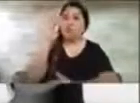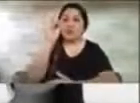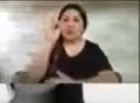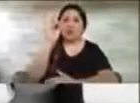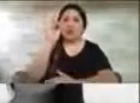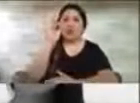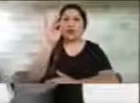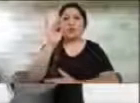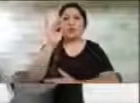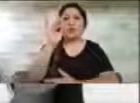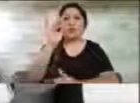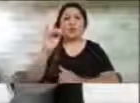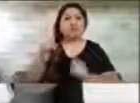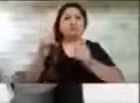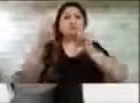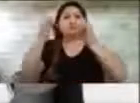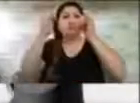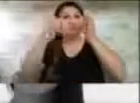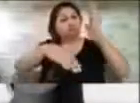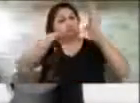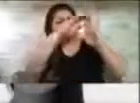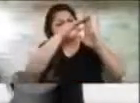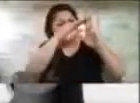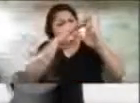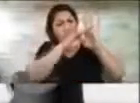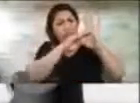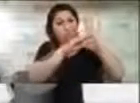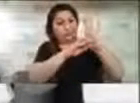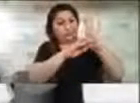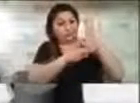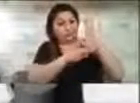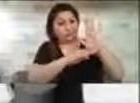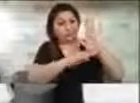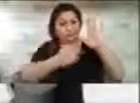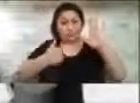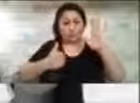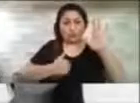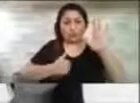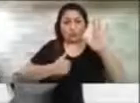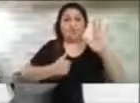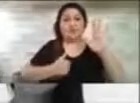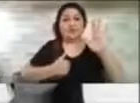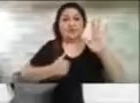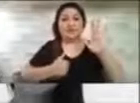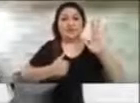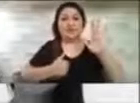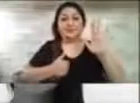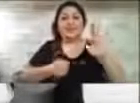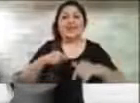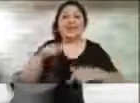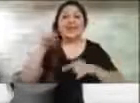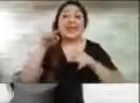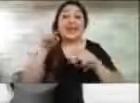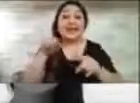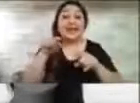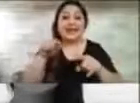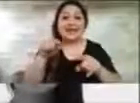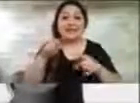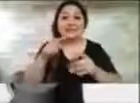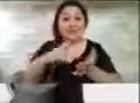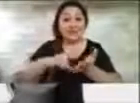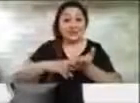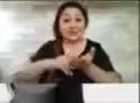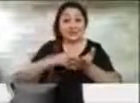requisitos dados con todo lo que corresponde entonces es a eso realmente gente